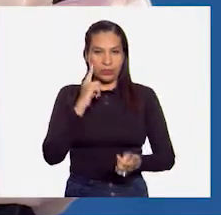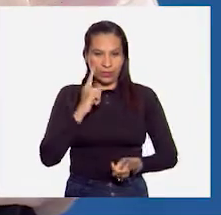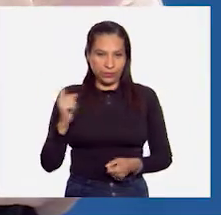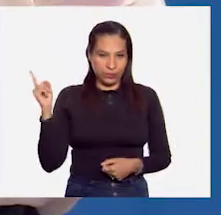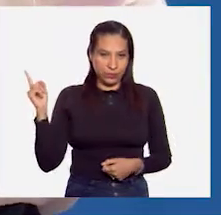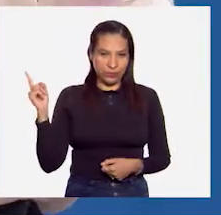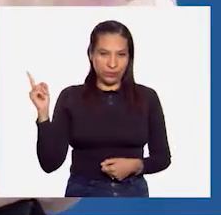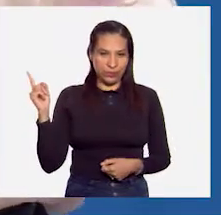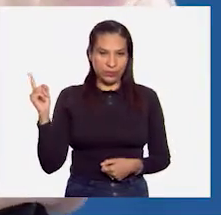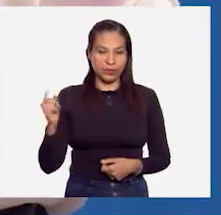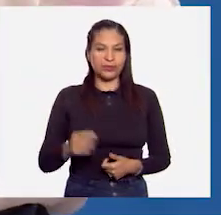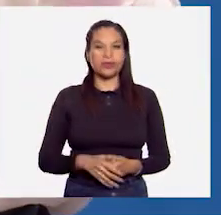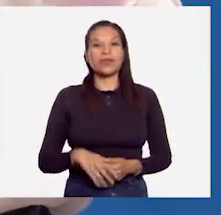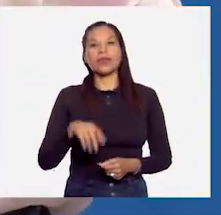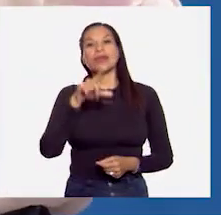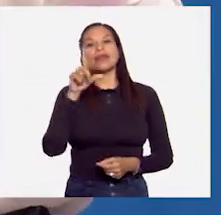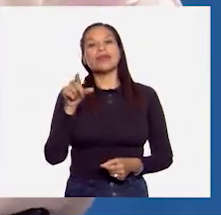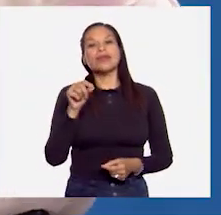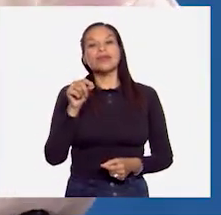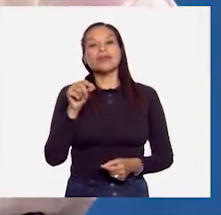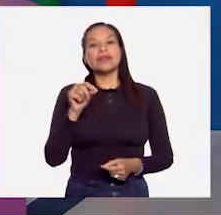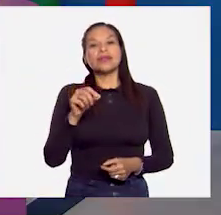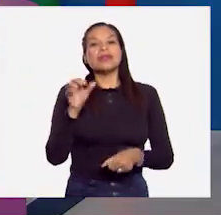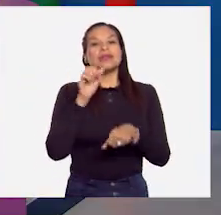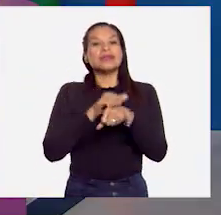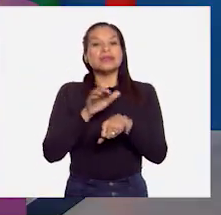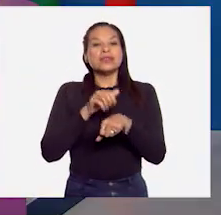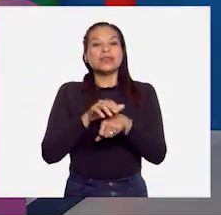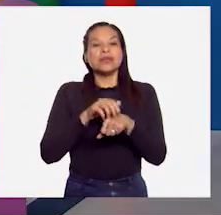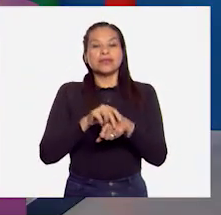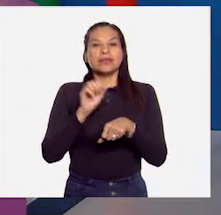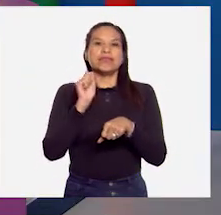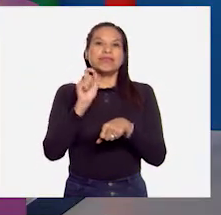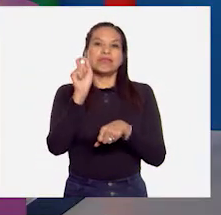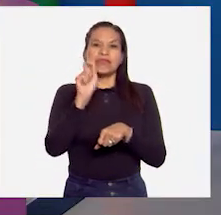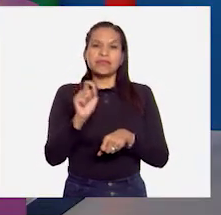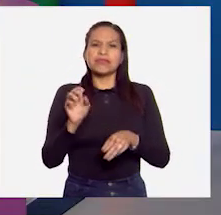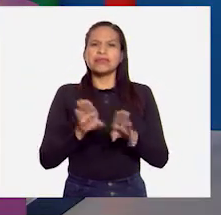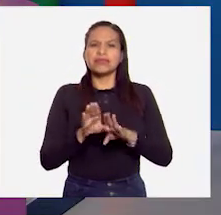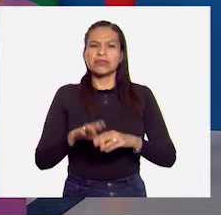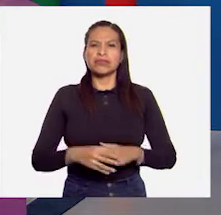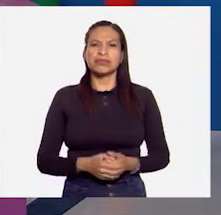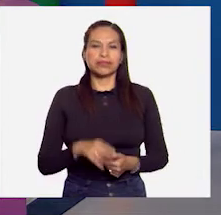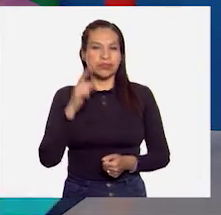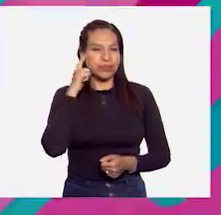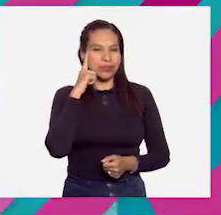iguales. Y con número lo escribiría...